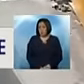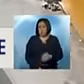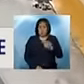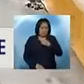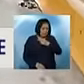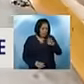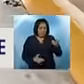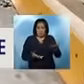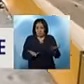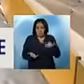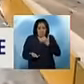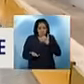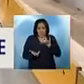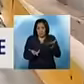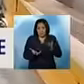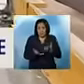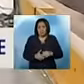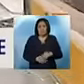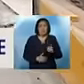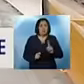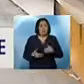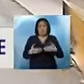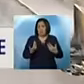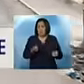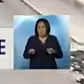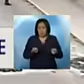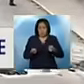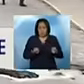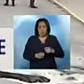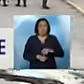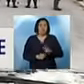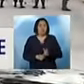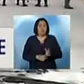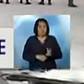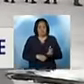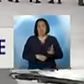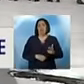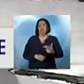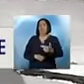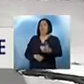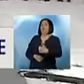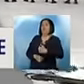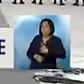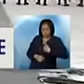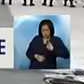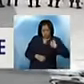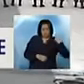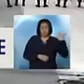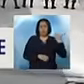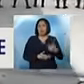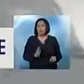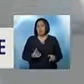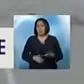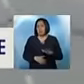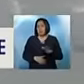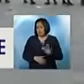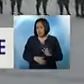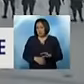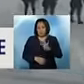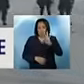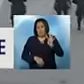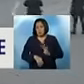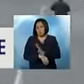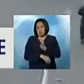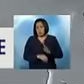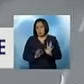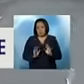vista a esta situación que todavía se hace incontrolable, tiene que dar media vuelta y retroceder luego de haber estado, pues, detenido también al promediar unas